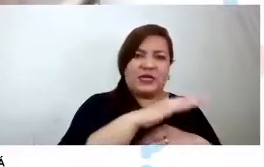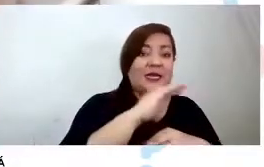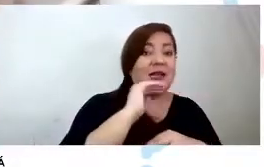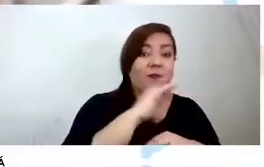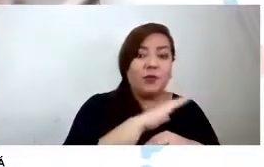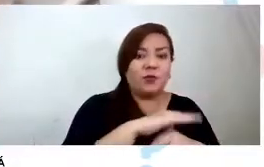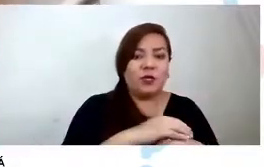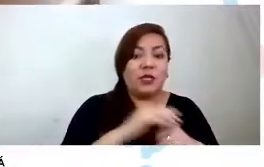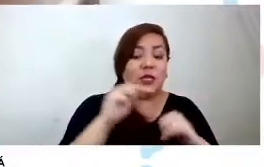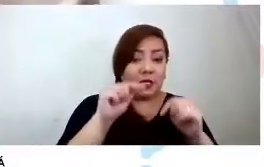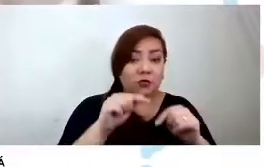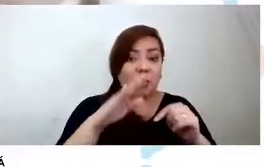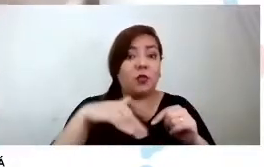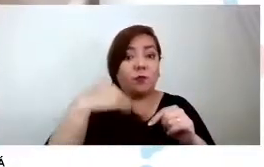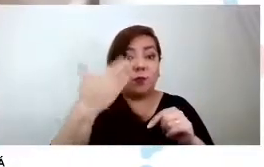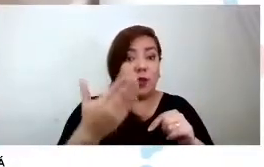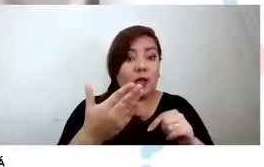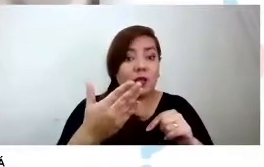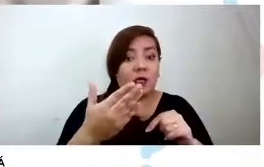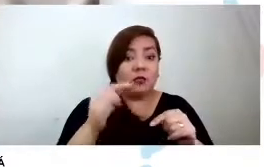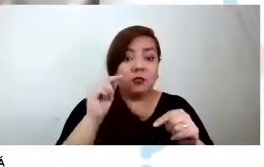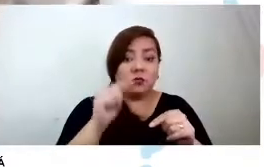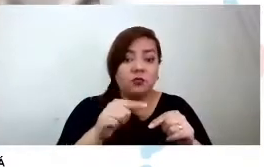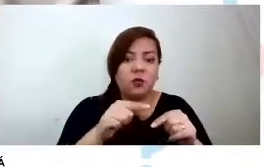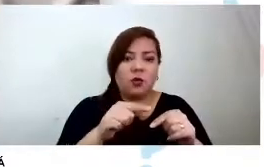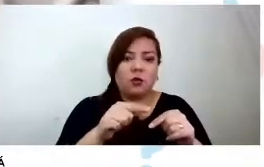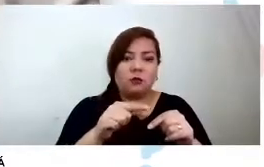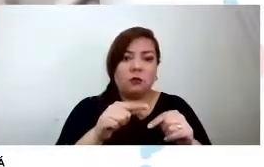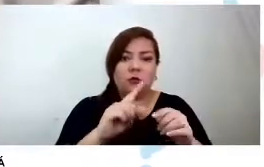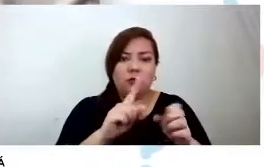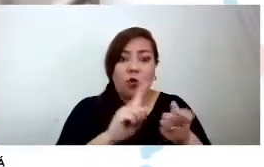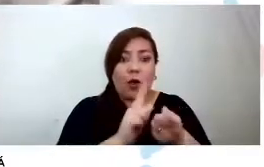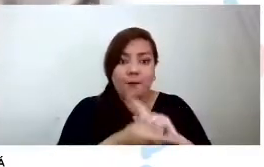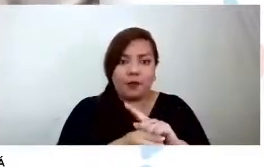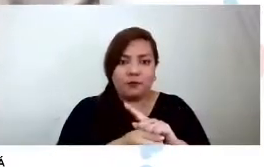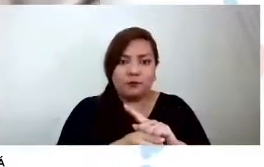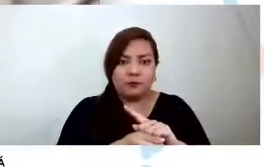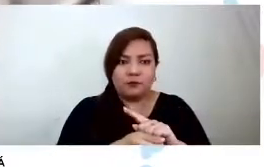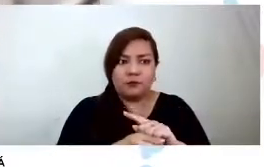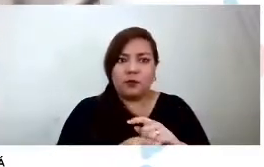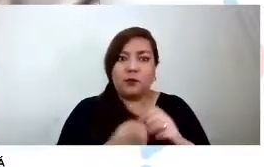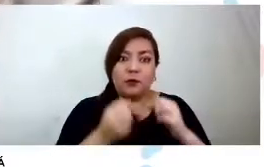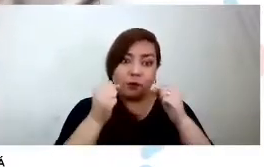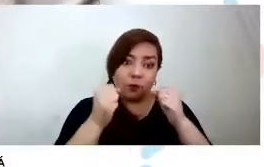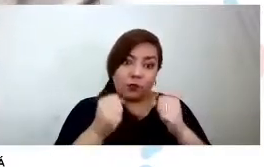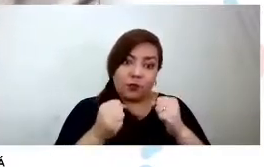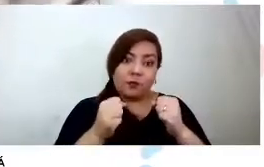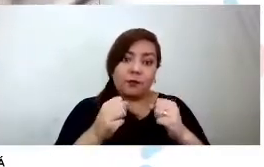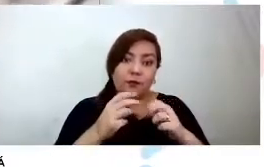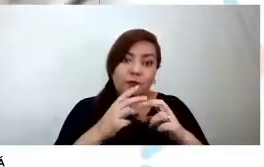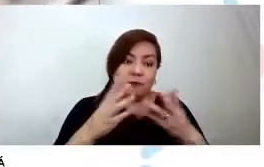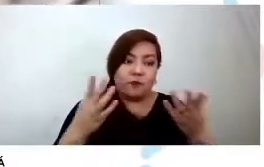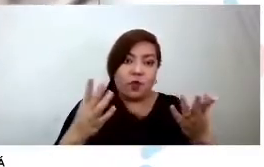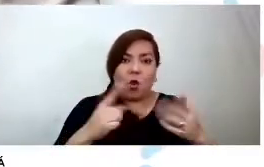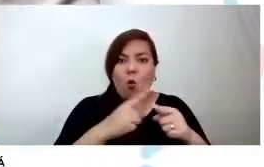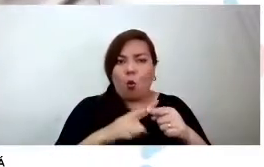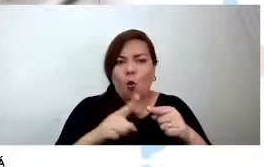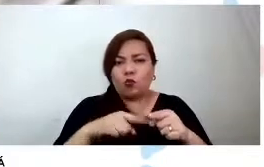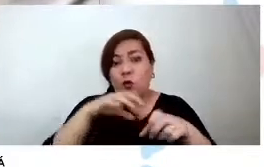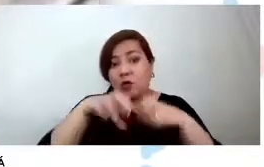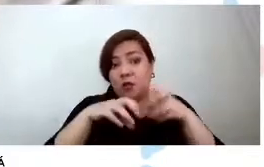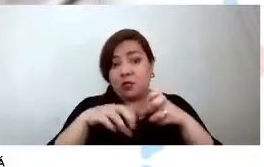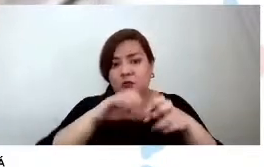después, además, no se disturbe o no se altere. Cosa que podría pasar otro animalito y